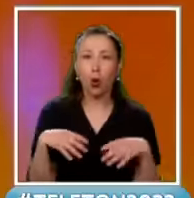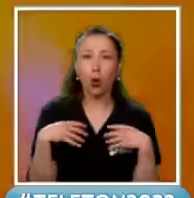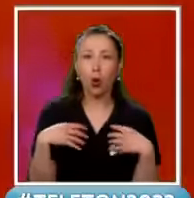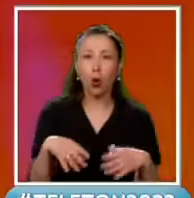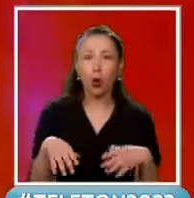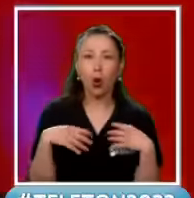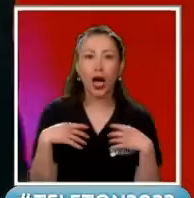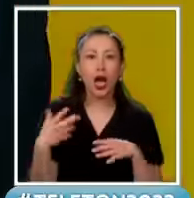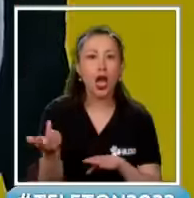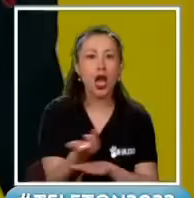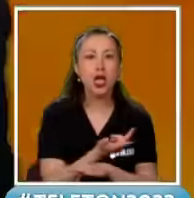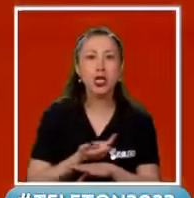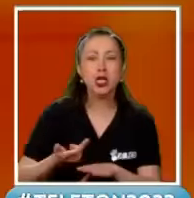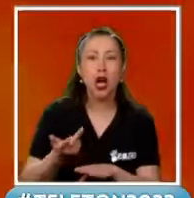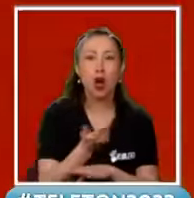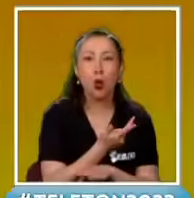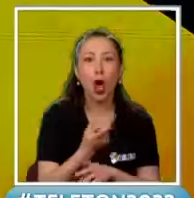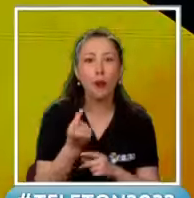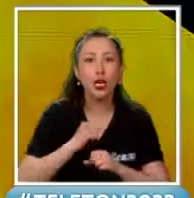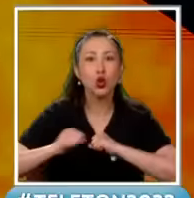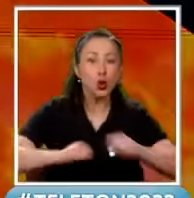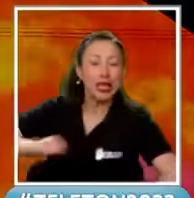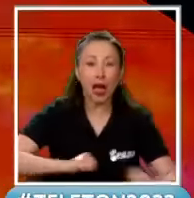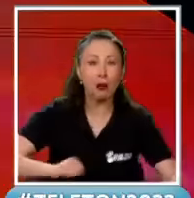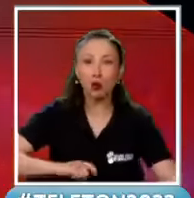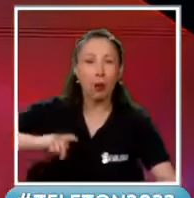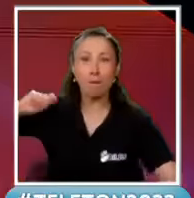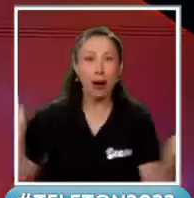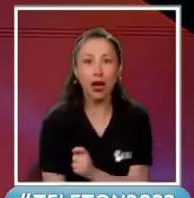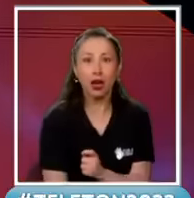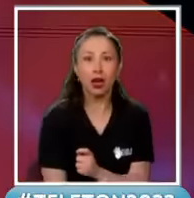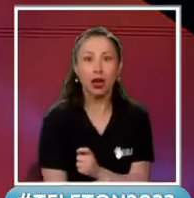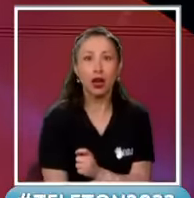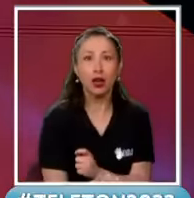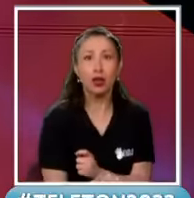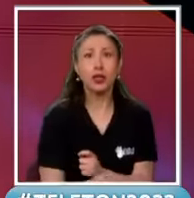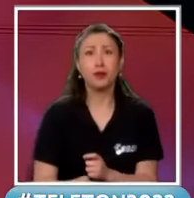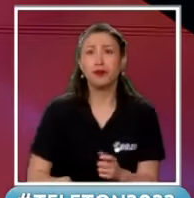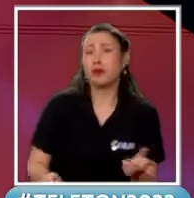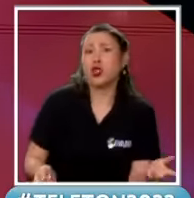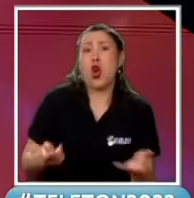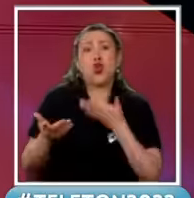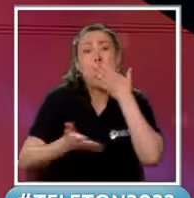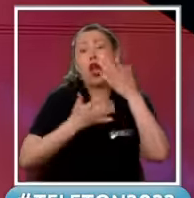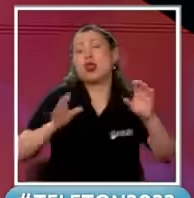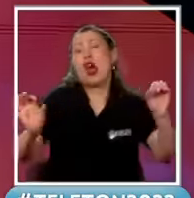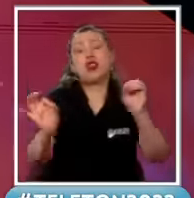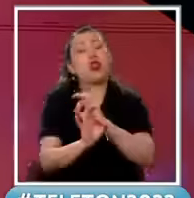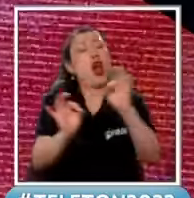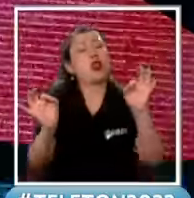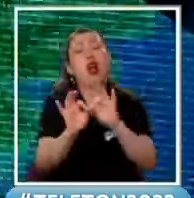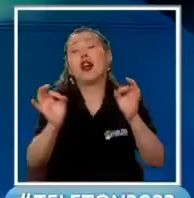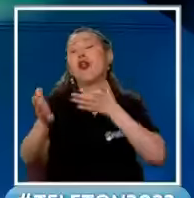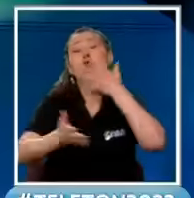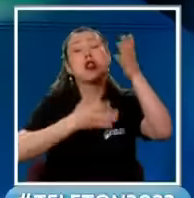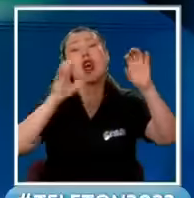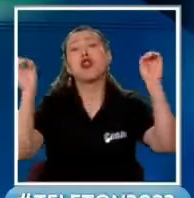¡Juan! ¡Esa weá fue como un terremoto! Yo todavía no he cantado. Ya, no moleste,